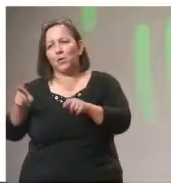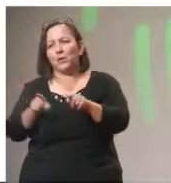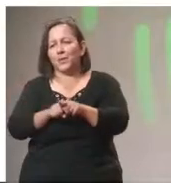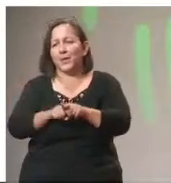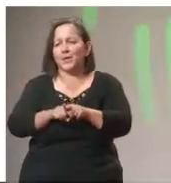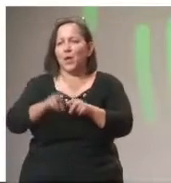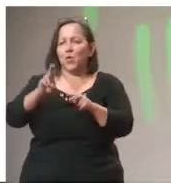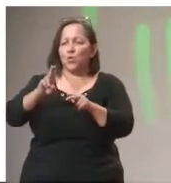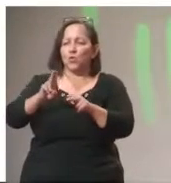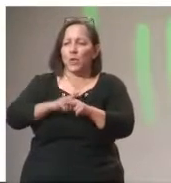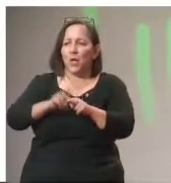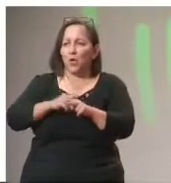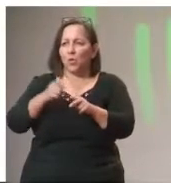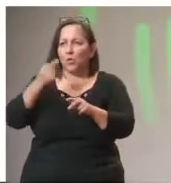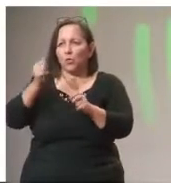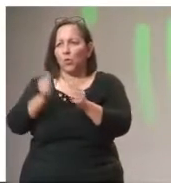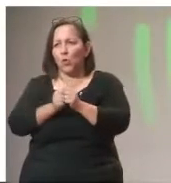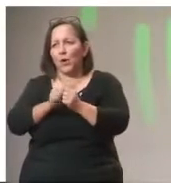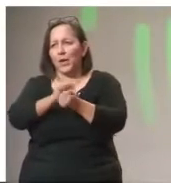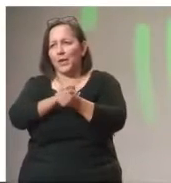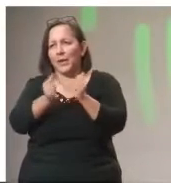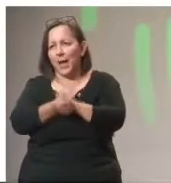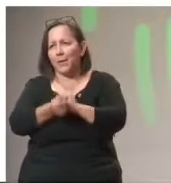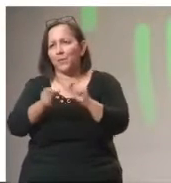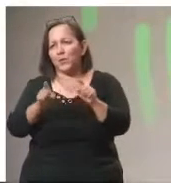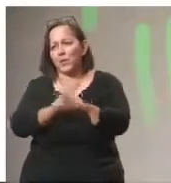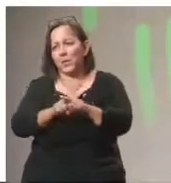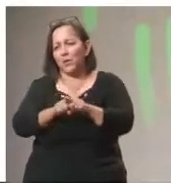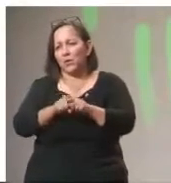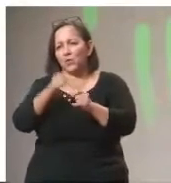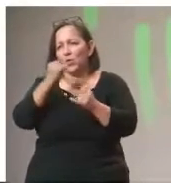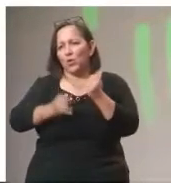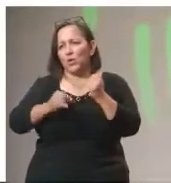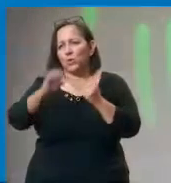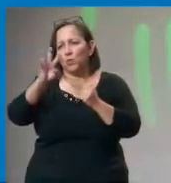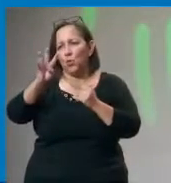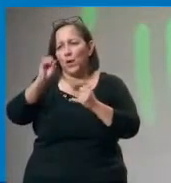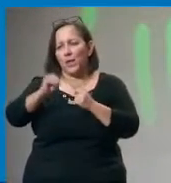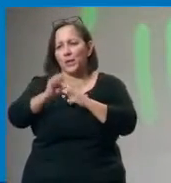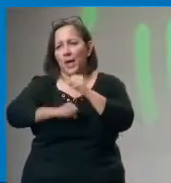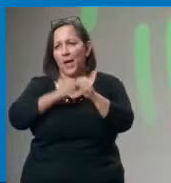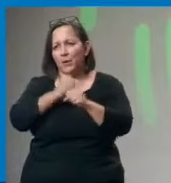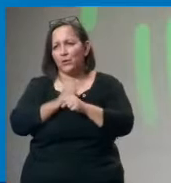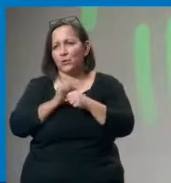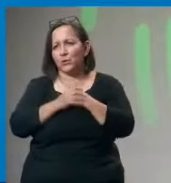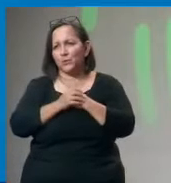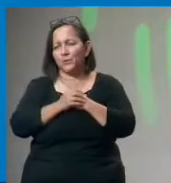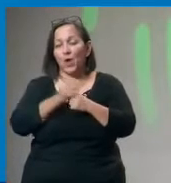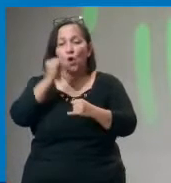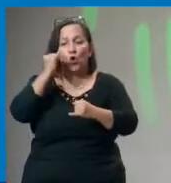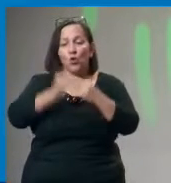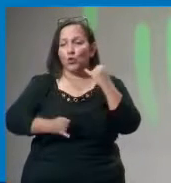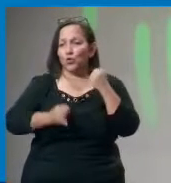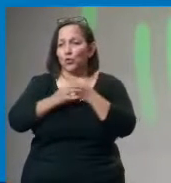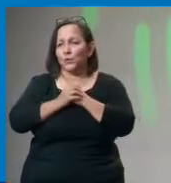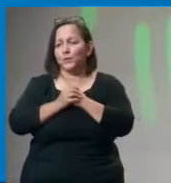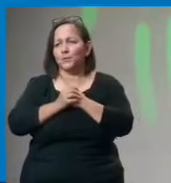cambio del uso del suelo abrupto en esta cuenca en los últimos 40 años. Entonces,